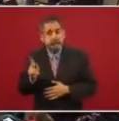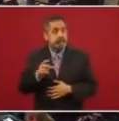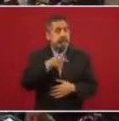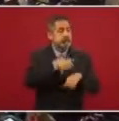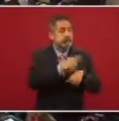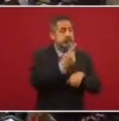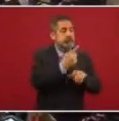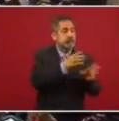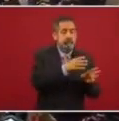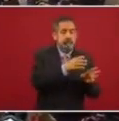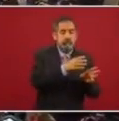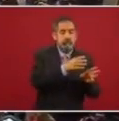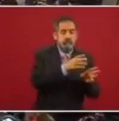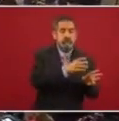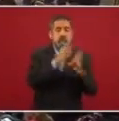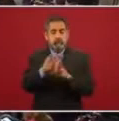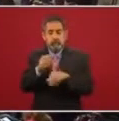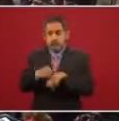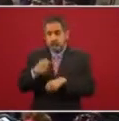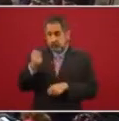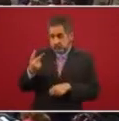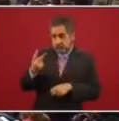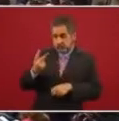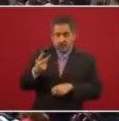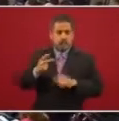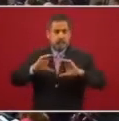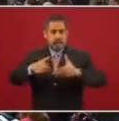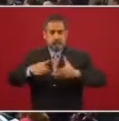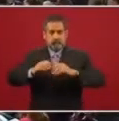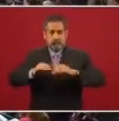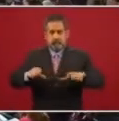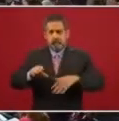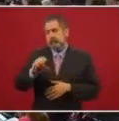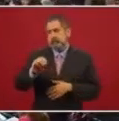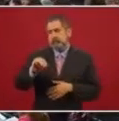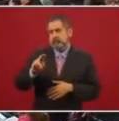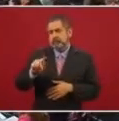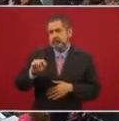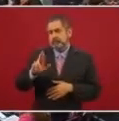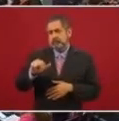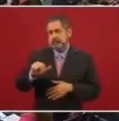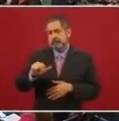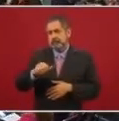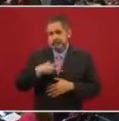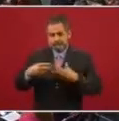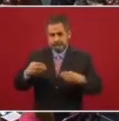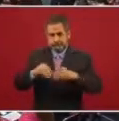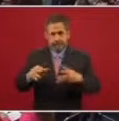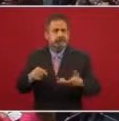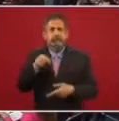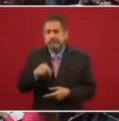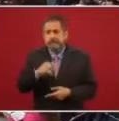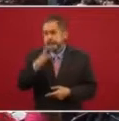del estadio uno al escenario uno al escenario dos transmisión comunitaria es donde empieza la imposibilidad